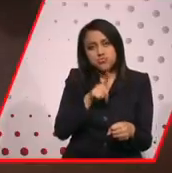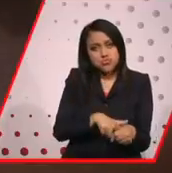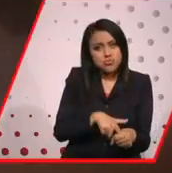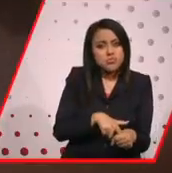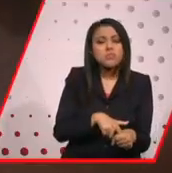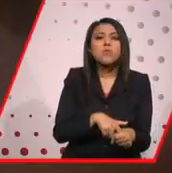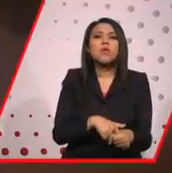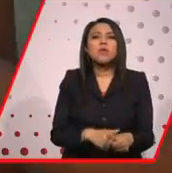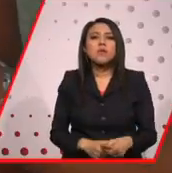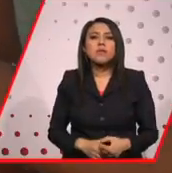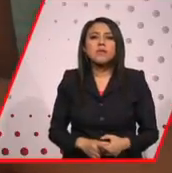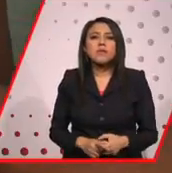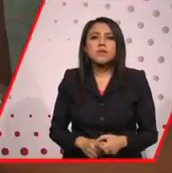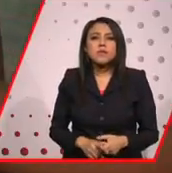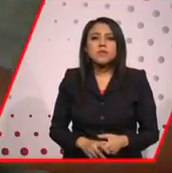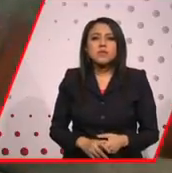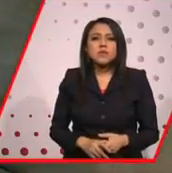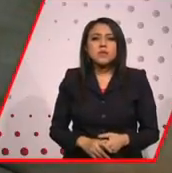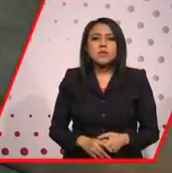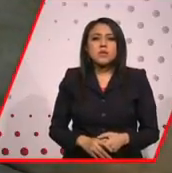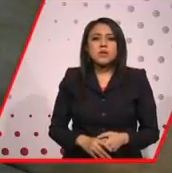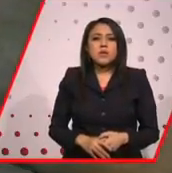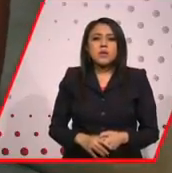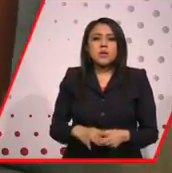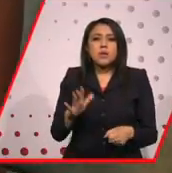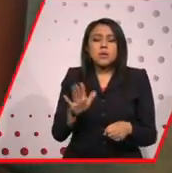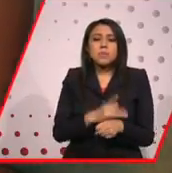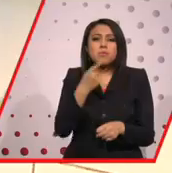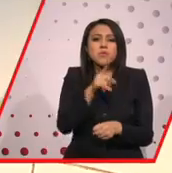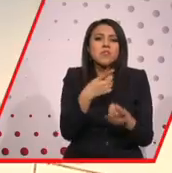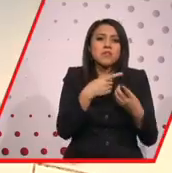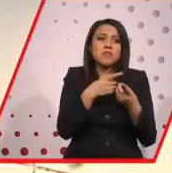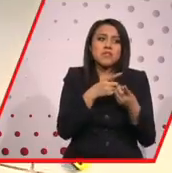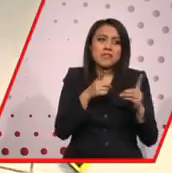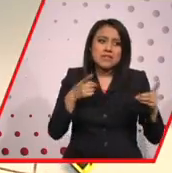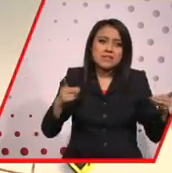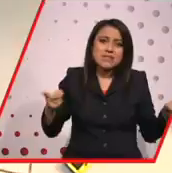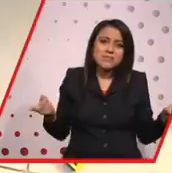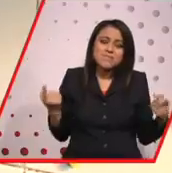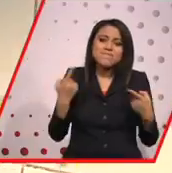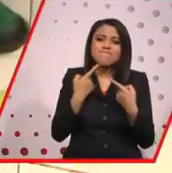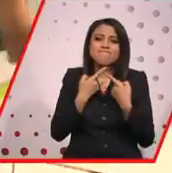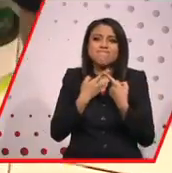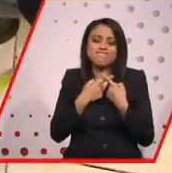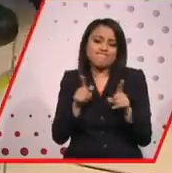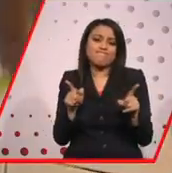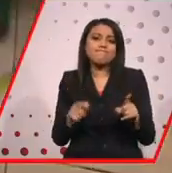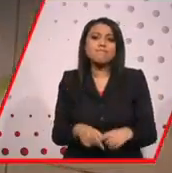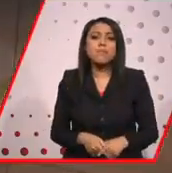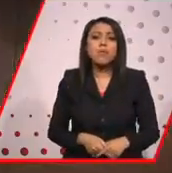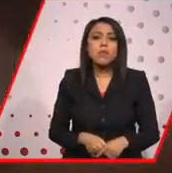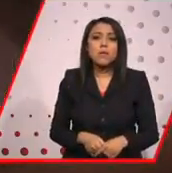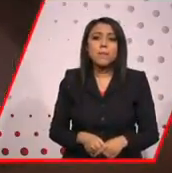que pues tememos por su desarrollo, ya que